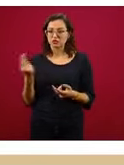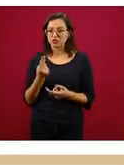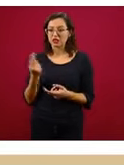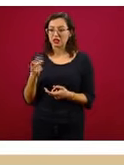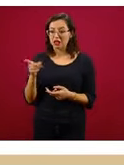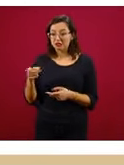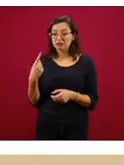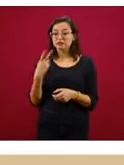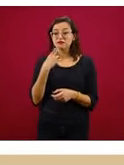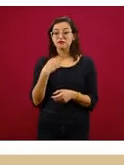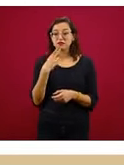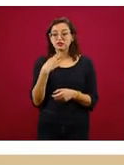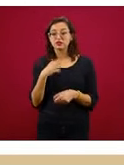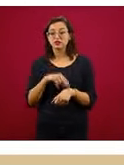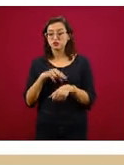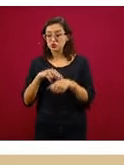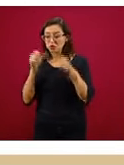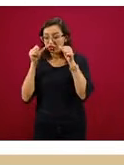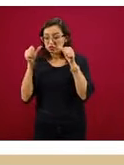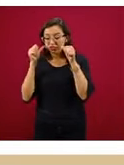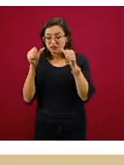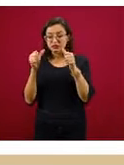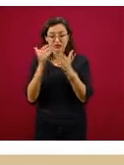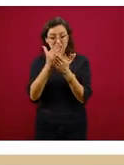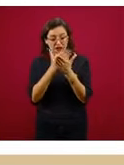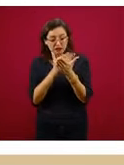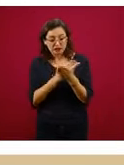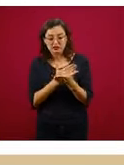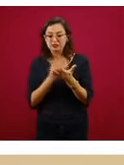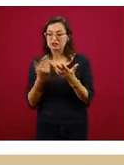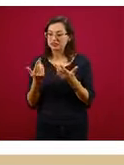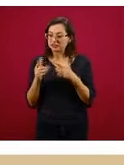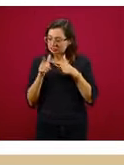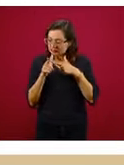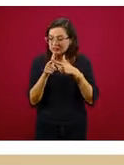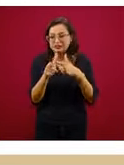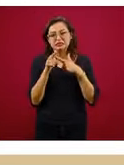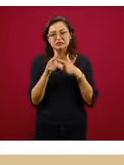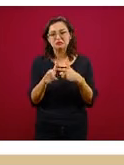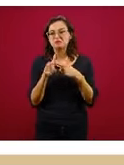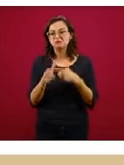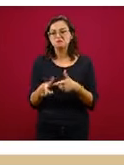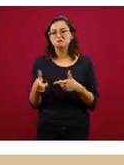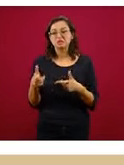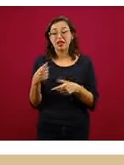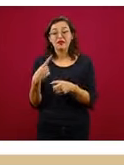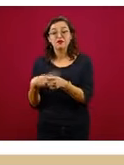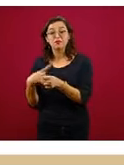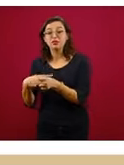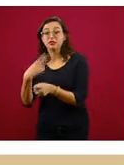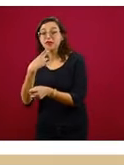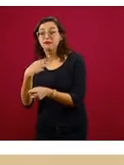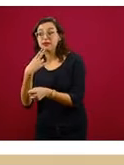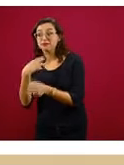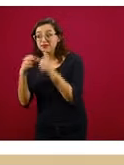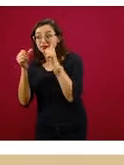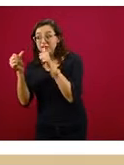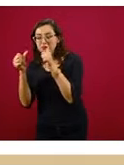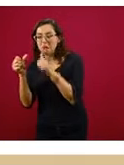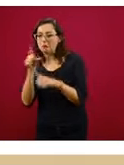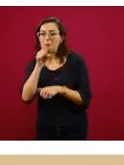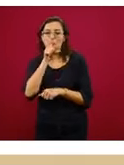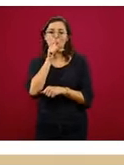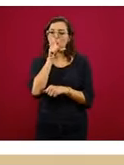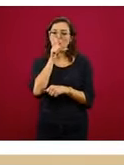el paciente con diabetes. Tenemos muchos lineamientos que han tratado de recuperar eso, pero es muy importante que esta acción